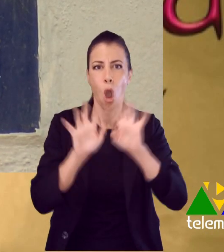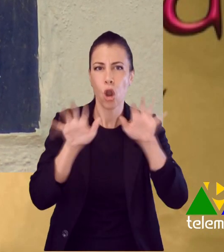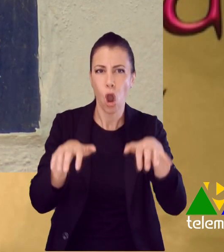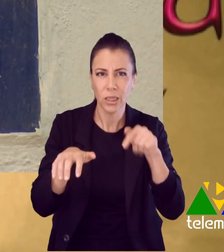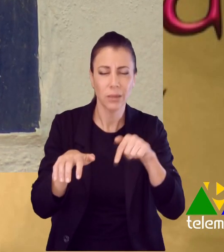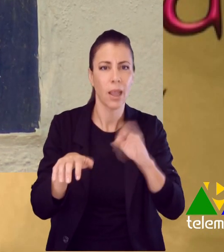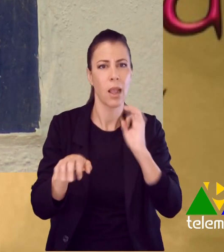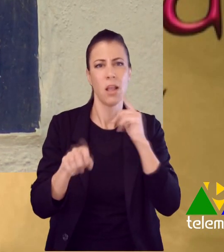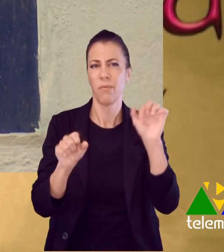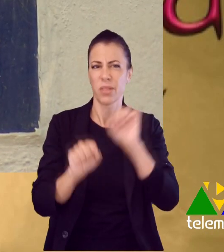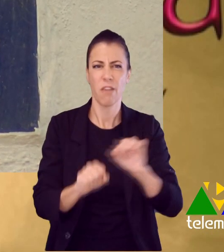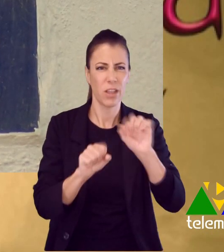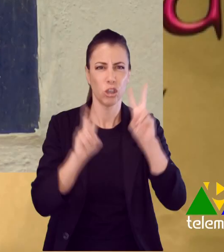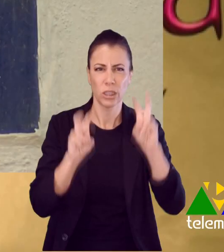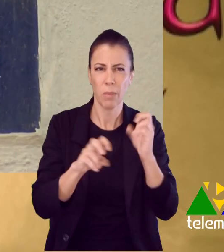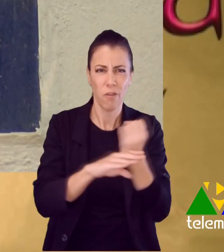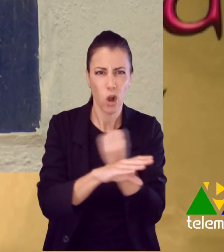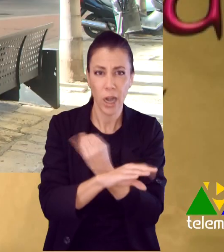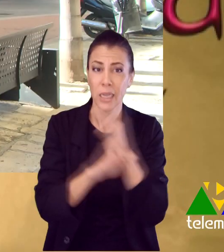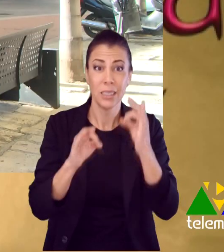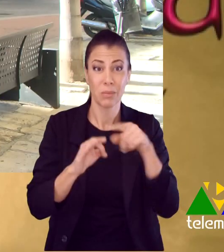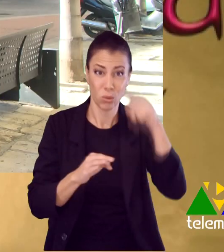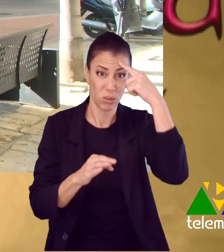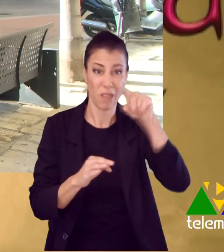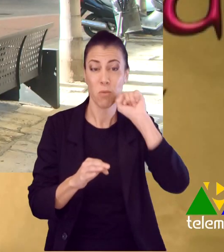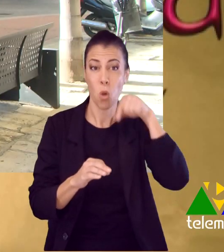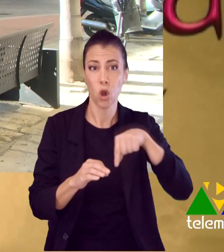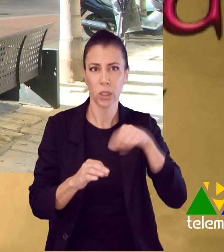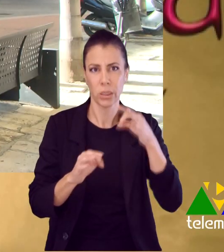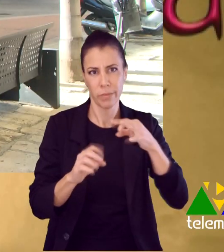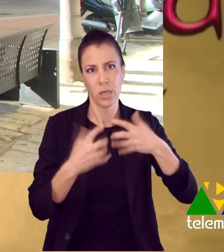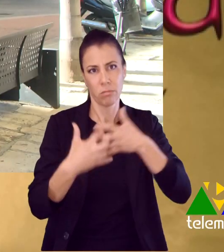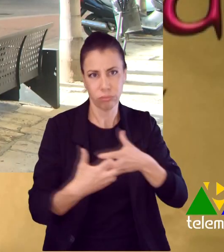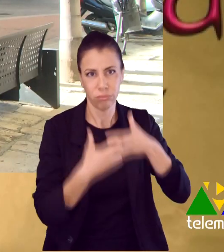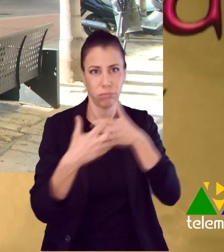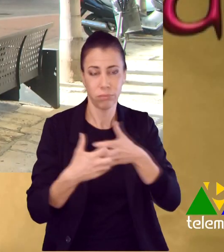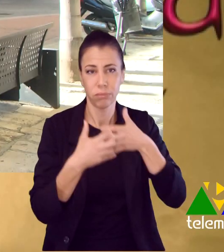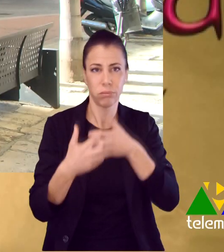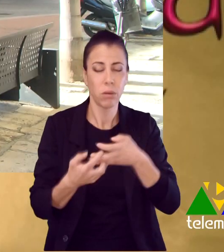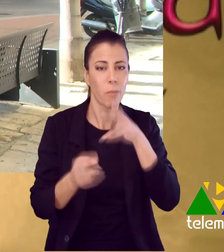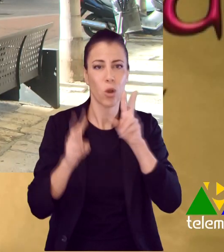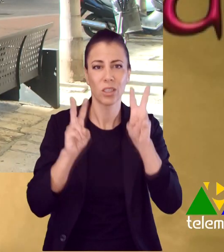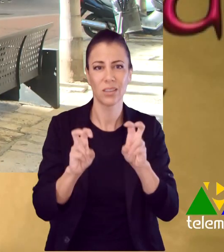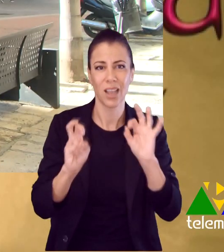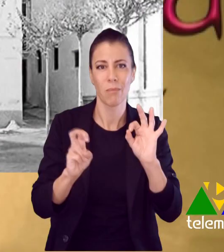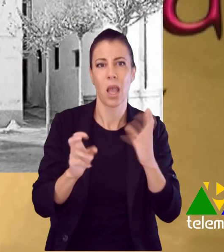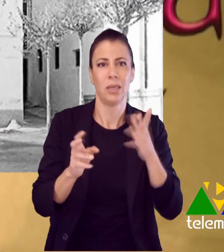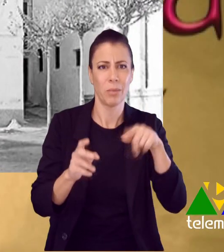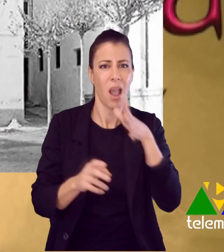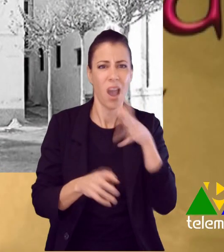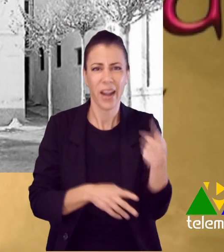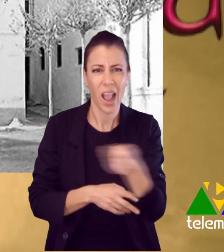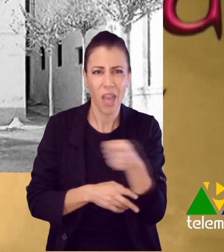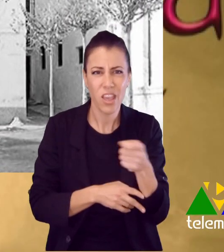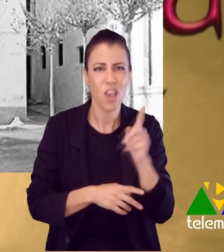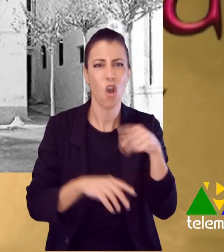defendió el tema ferrocarril y todas estas historias que Motril siempre ha tenido como temas irredentos, ¿no? El tema de los regadíos, el